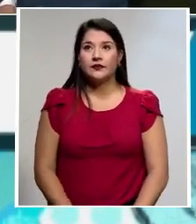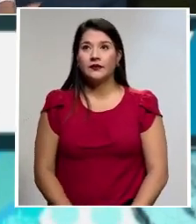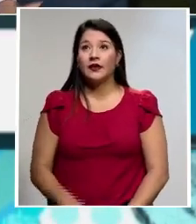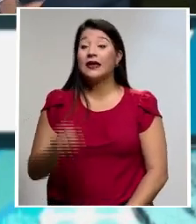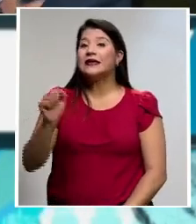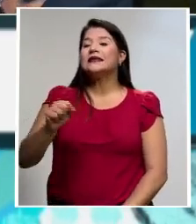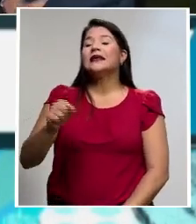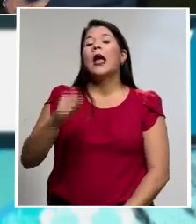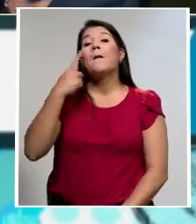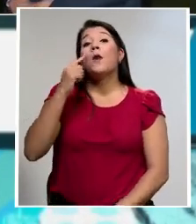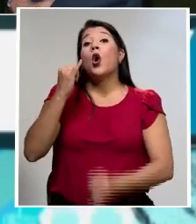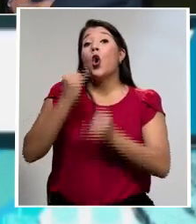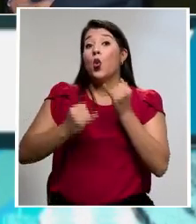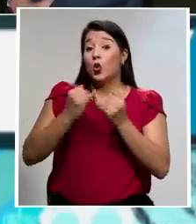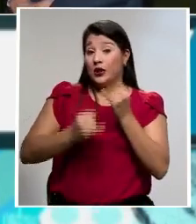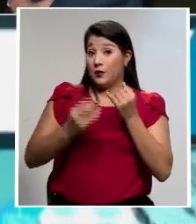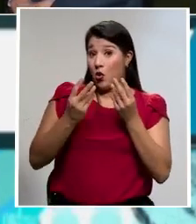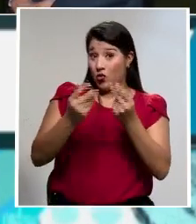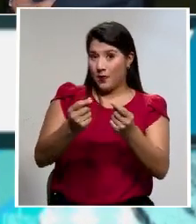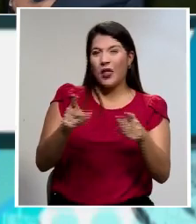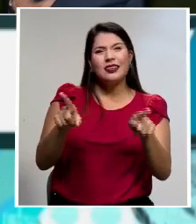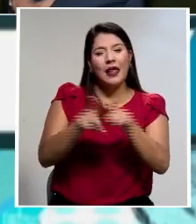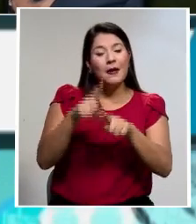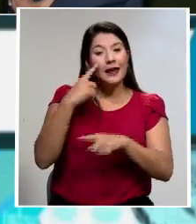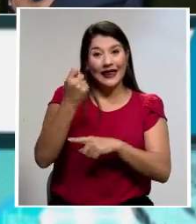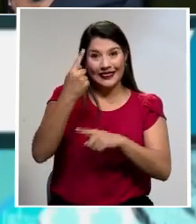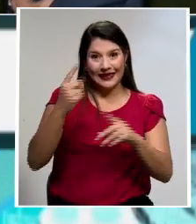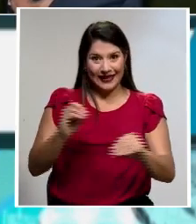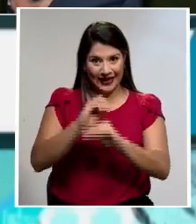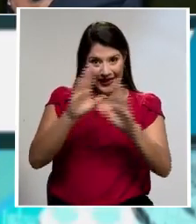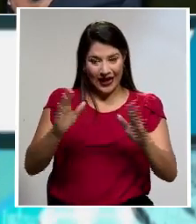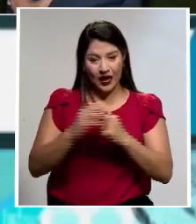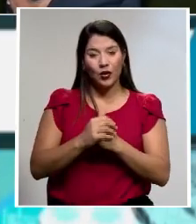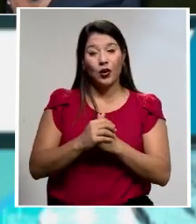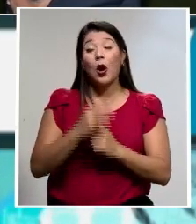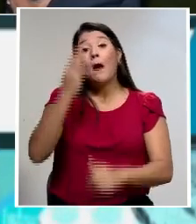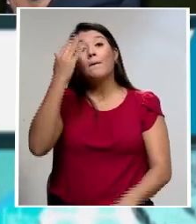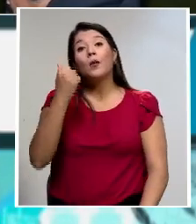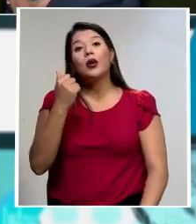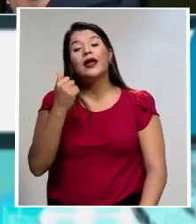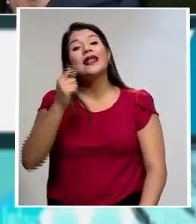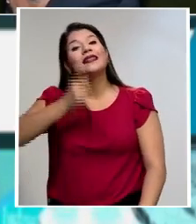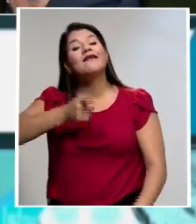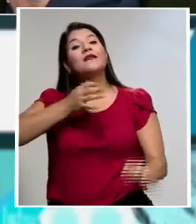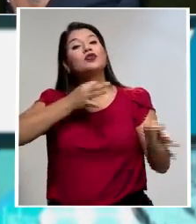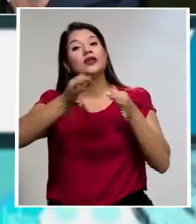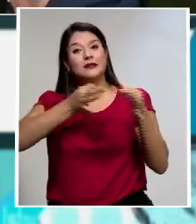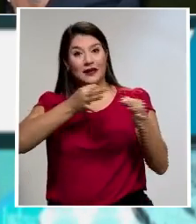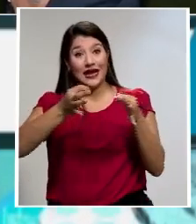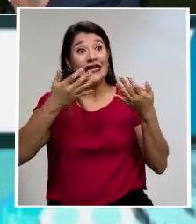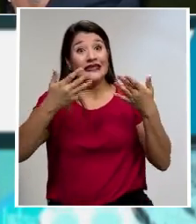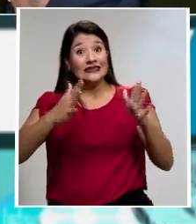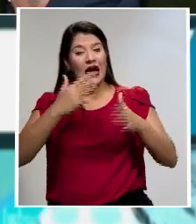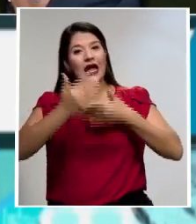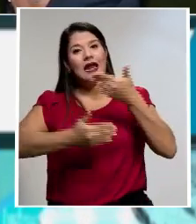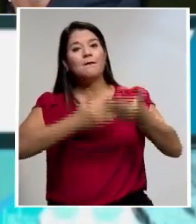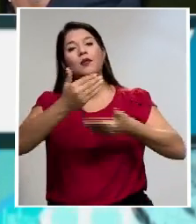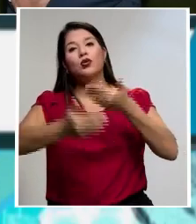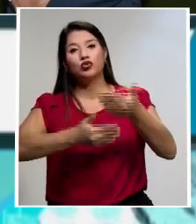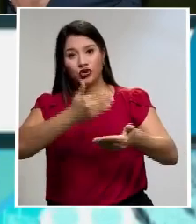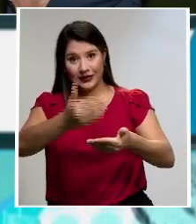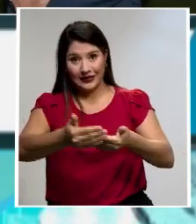Así es, por último y muy rápido nada más, para también quedar claros en este punto, porque hay que explicar de que ya este procedimiento, la etapa